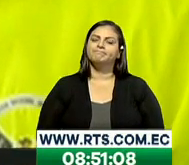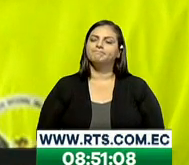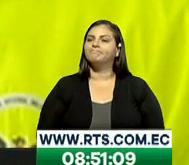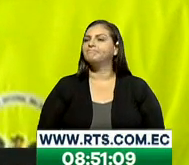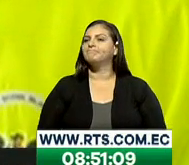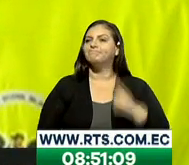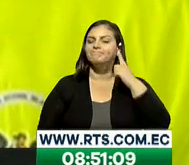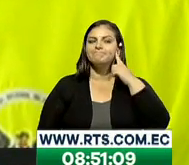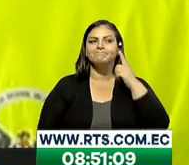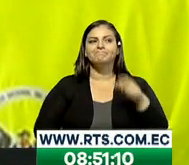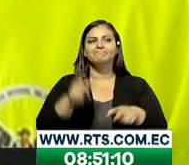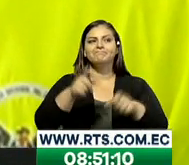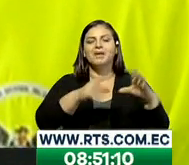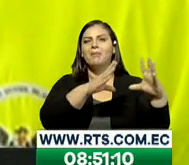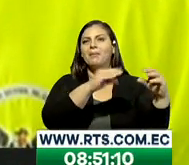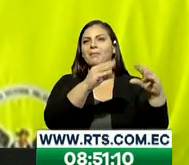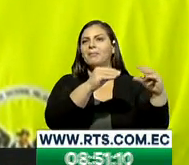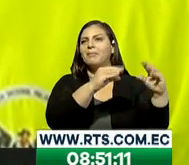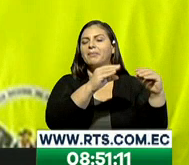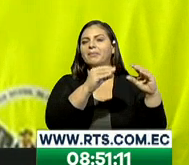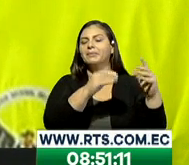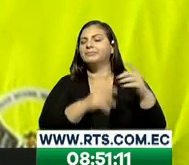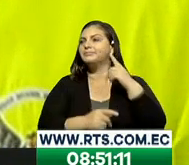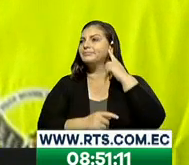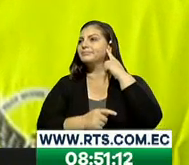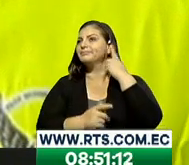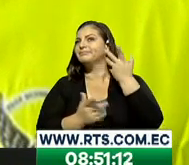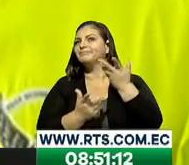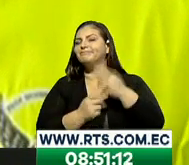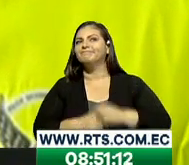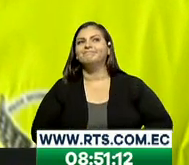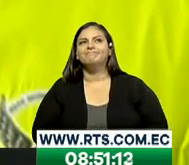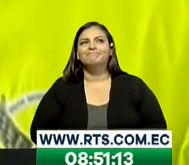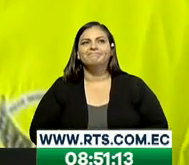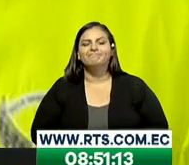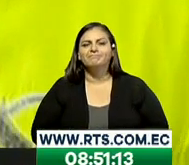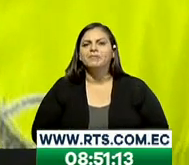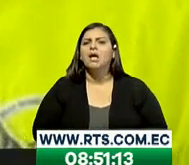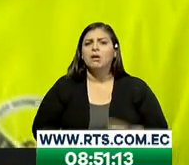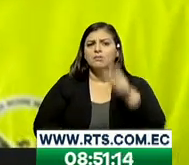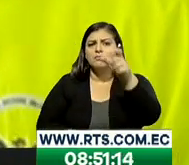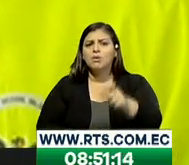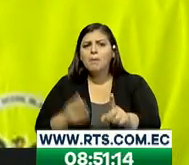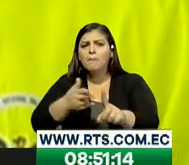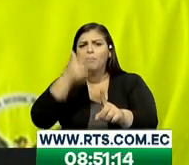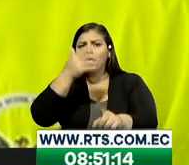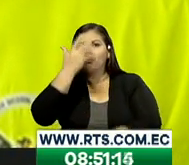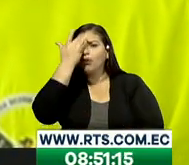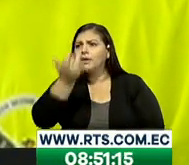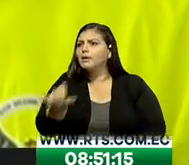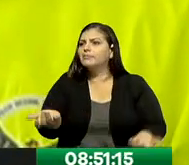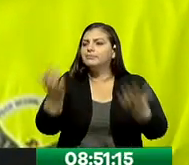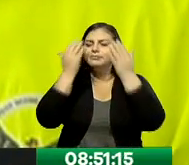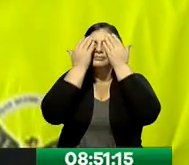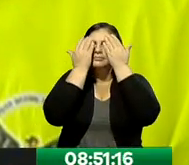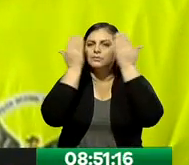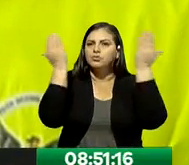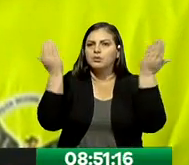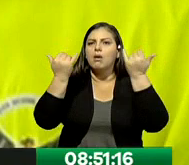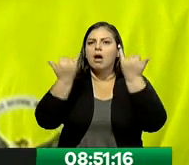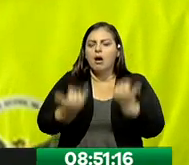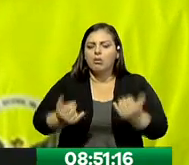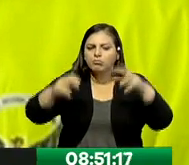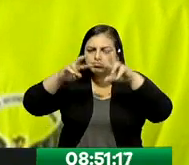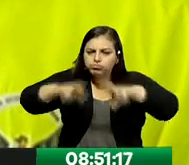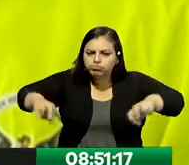participado en esta situación. Es muy prematuro dar una motivación exacta para tratar de identificar a ver cuál pudo haber sido el disparador